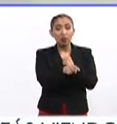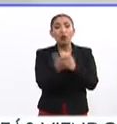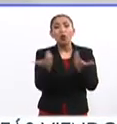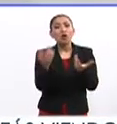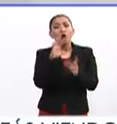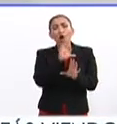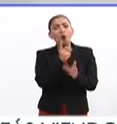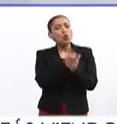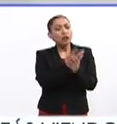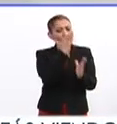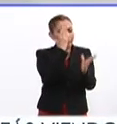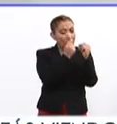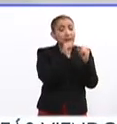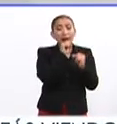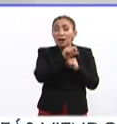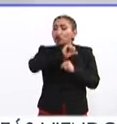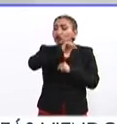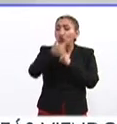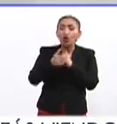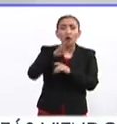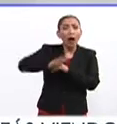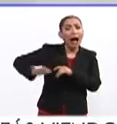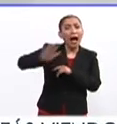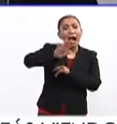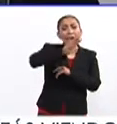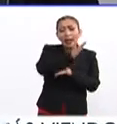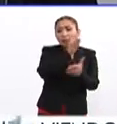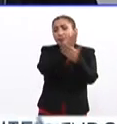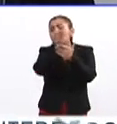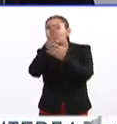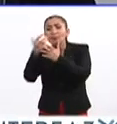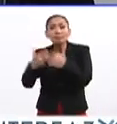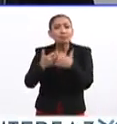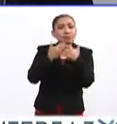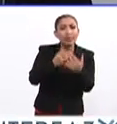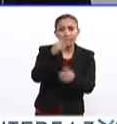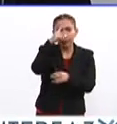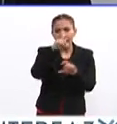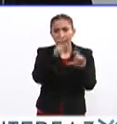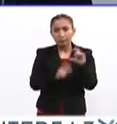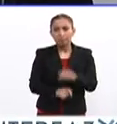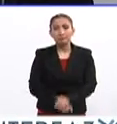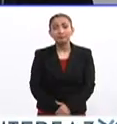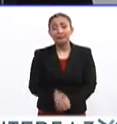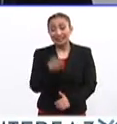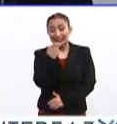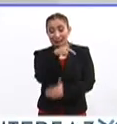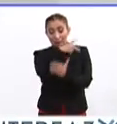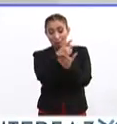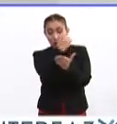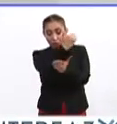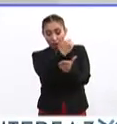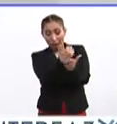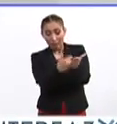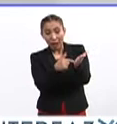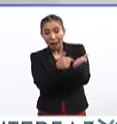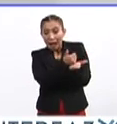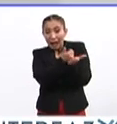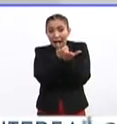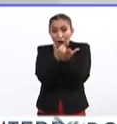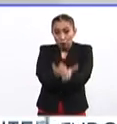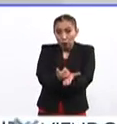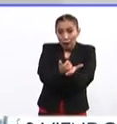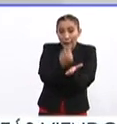donde se capacitaron, sino en todos los sectores de la industria del país. Este programa nos